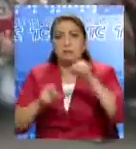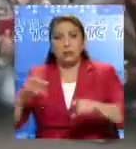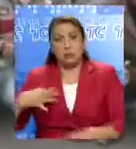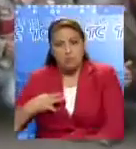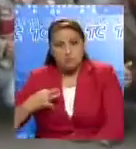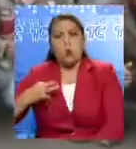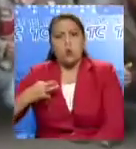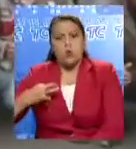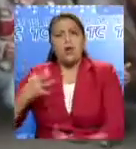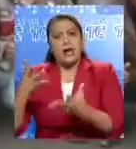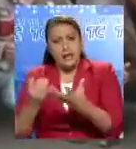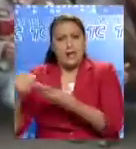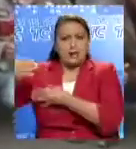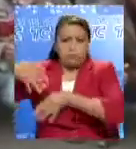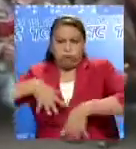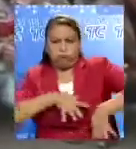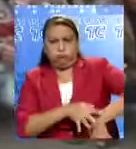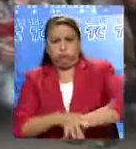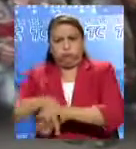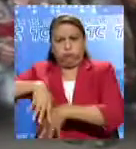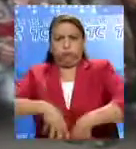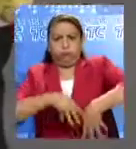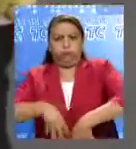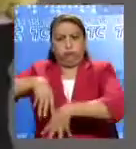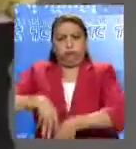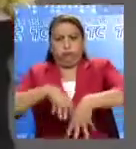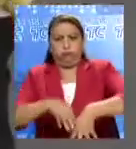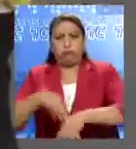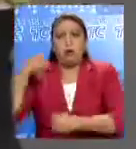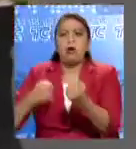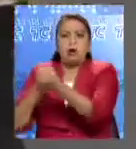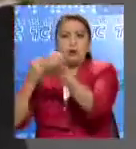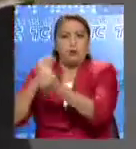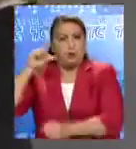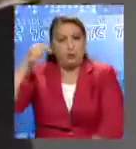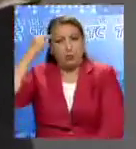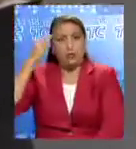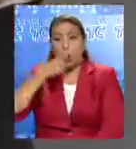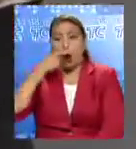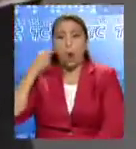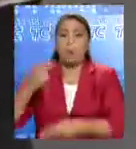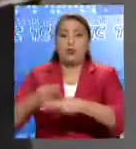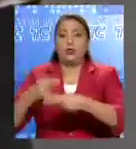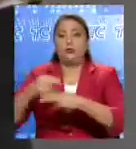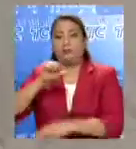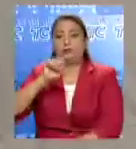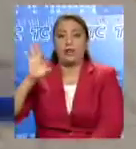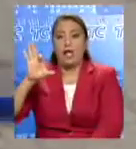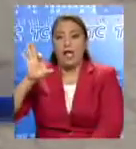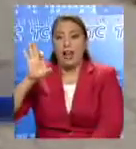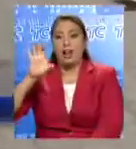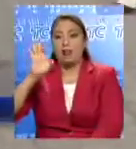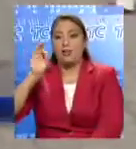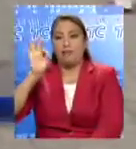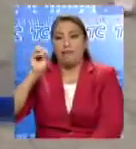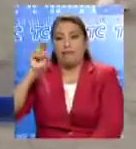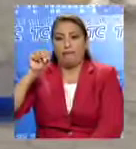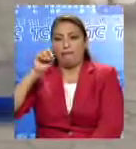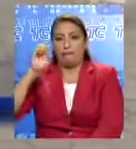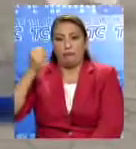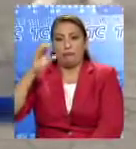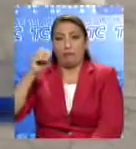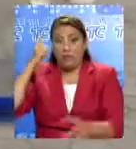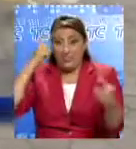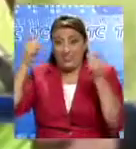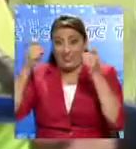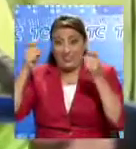miles de entusiastas personas salieron a las calles en respaldo al régimen. Ellos fueron liderados por Alfonso Tulpa, director del Movimiento País de esa provincia. Se concentraron al norte